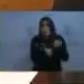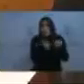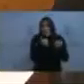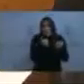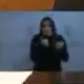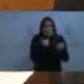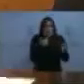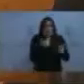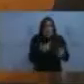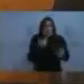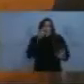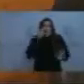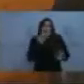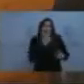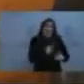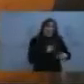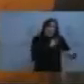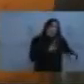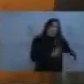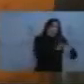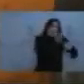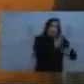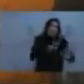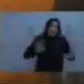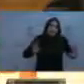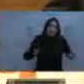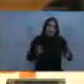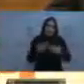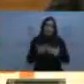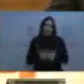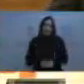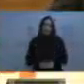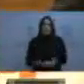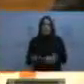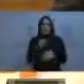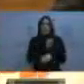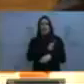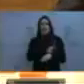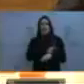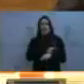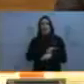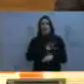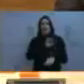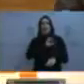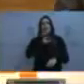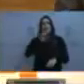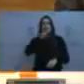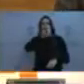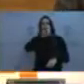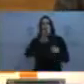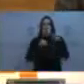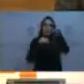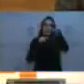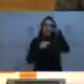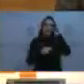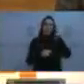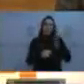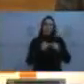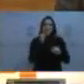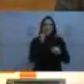si habré acertado en la respuesta. Muchas gracias. Gracias, señor consejero. Señor Suárez tiene la palabra. Sí,